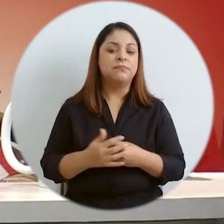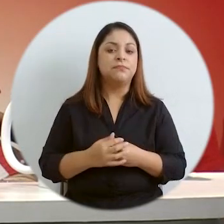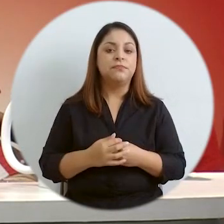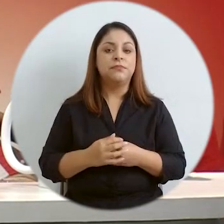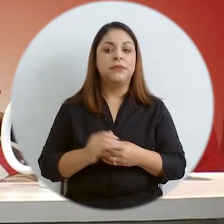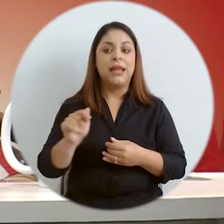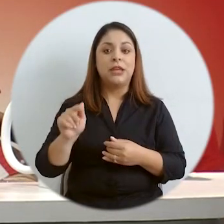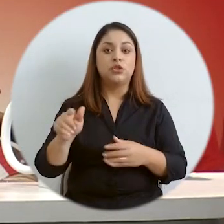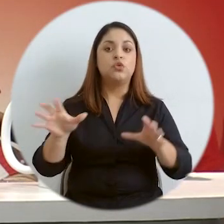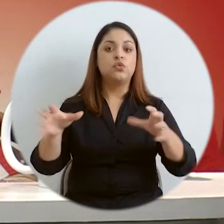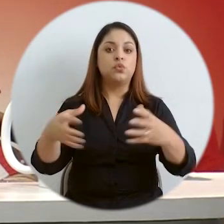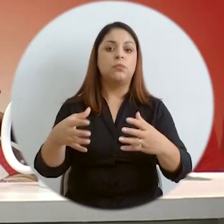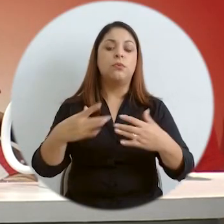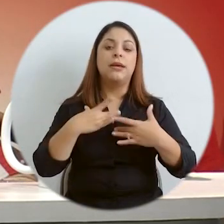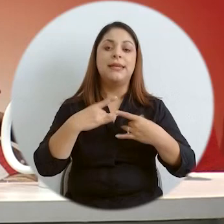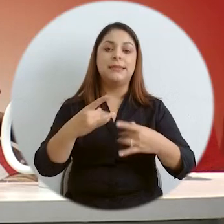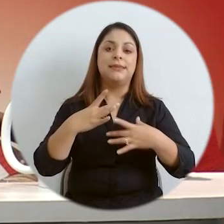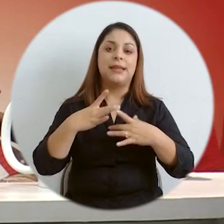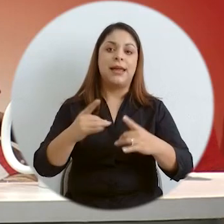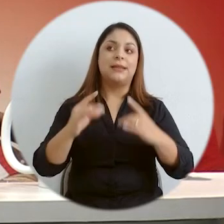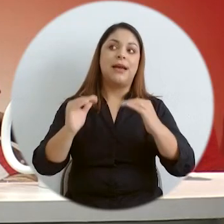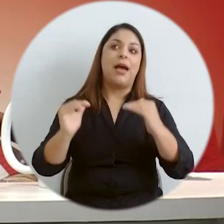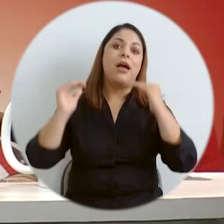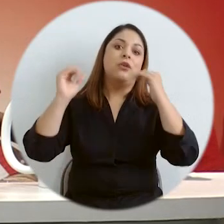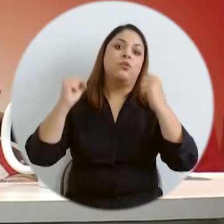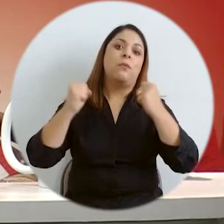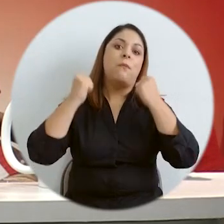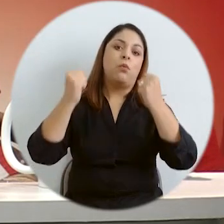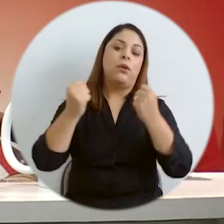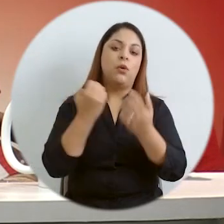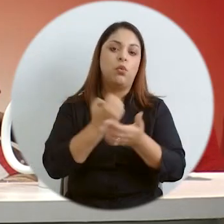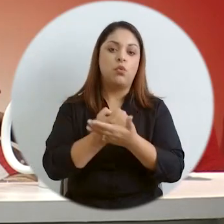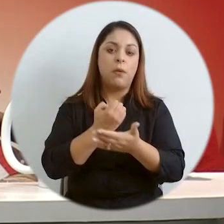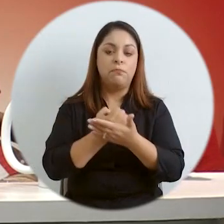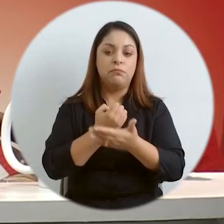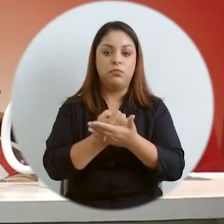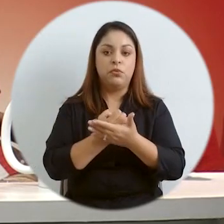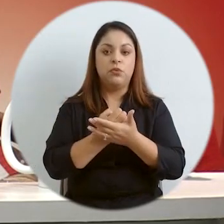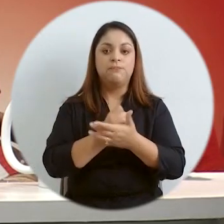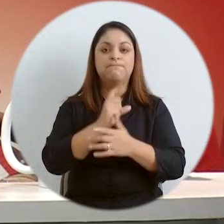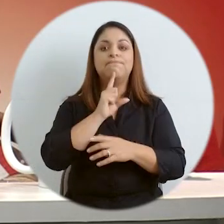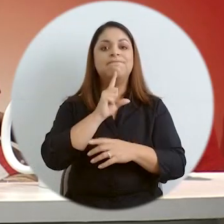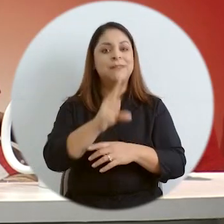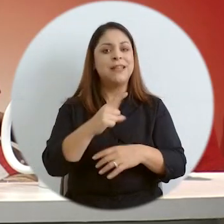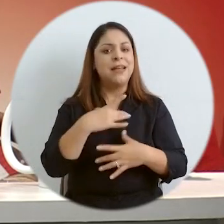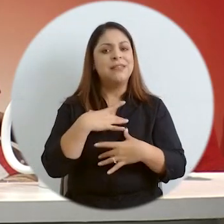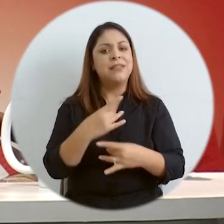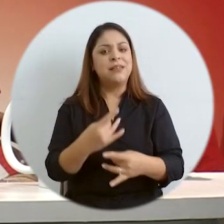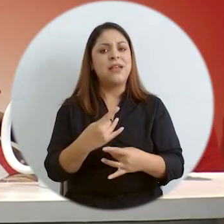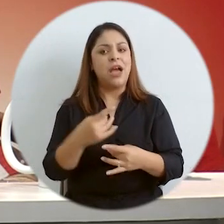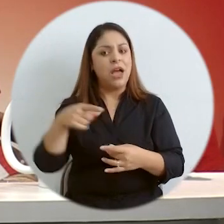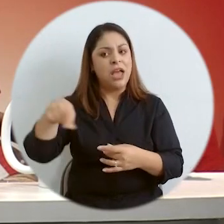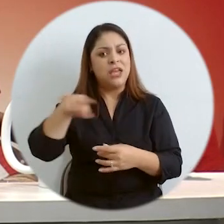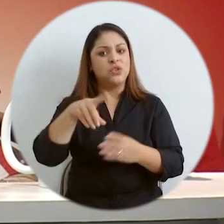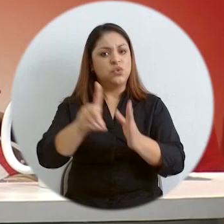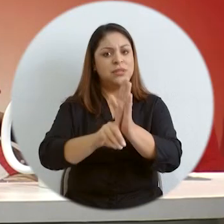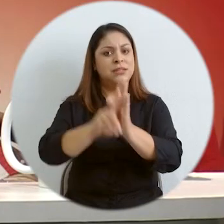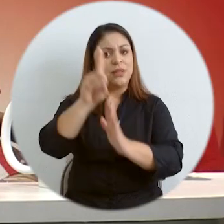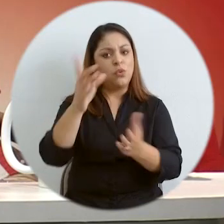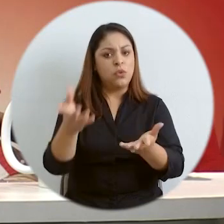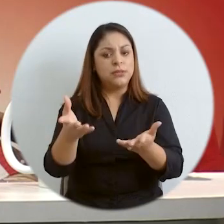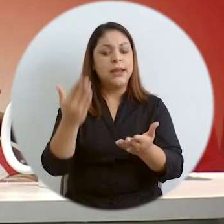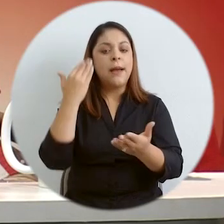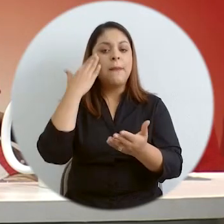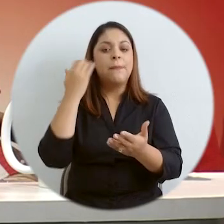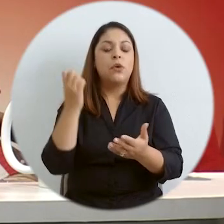estos grupos de interés de alto poder económico estarían interesados en que esto se desarrolle, porque